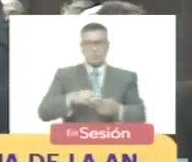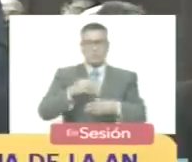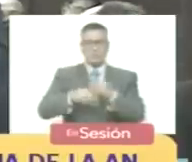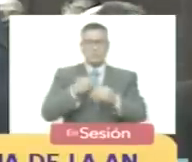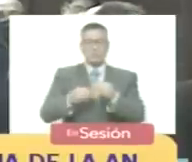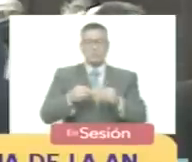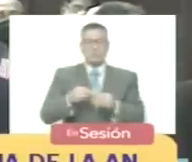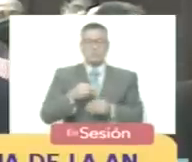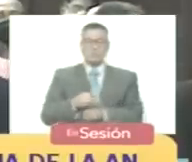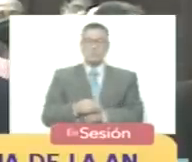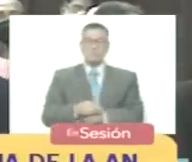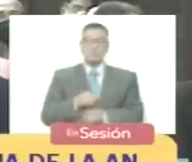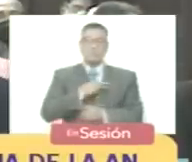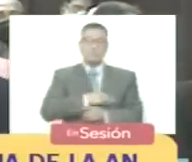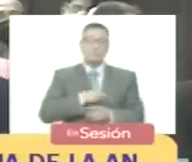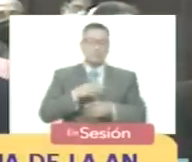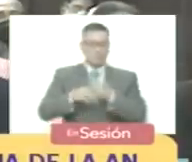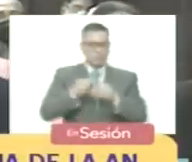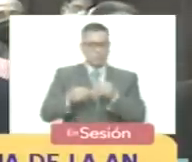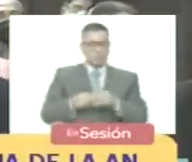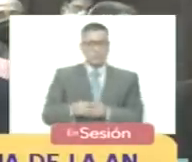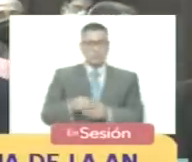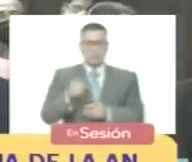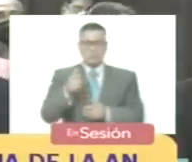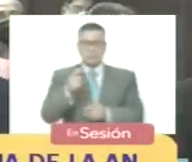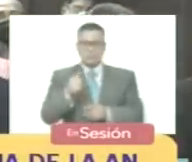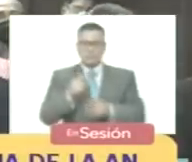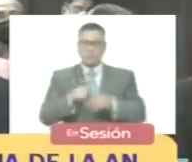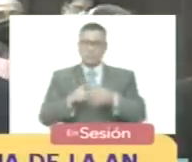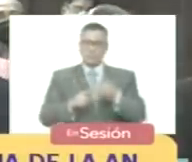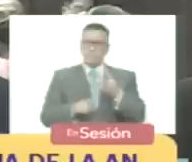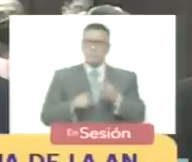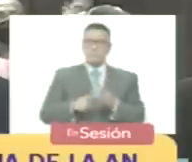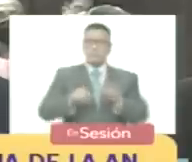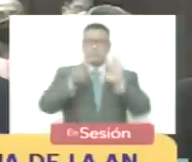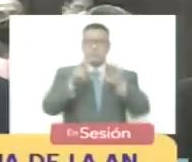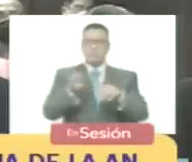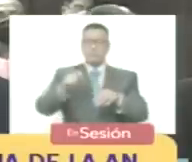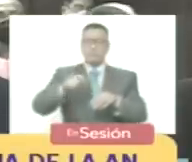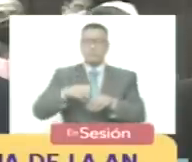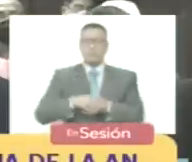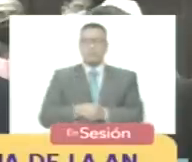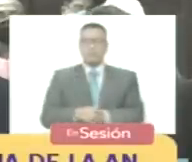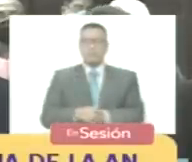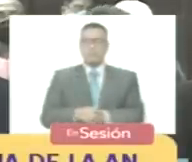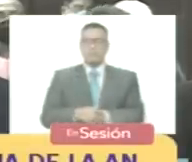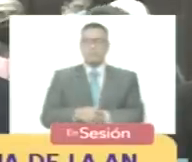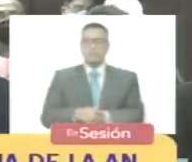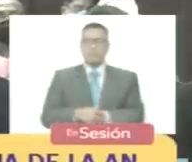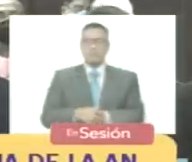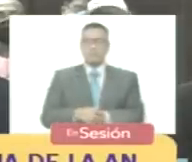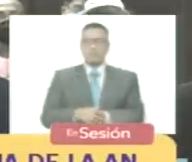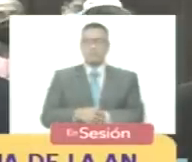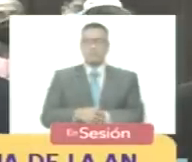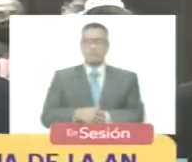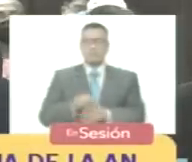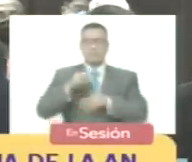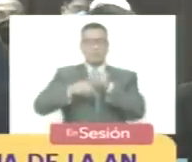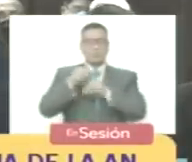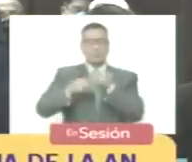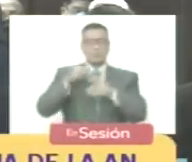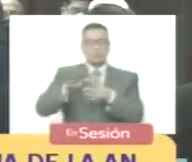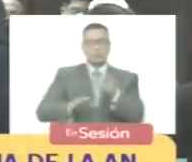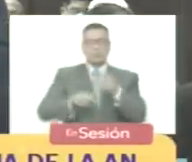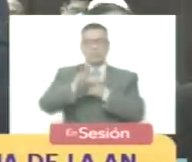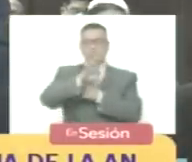asignada. No es poca cosa que en estos 7 meses hemos cumplido con